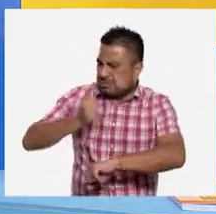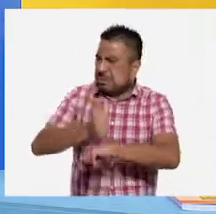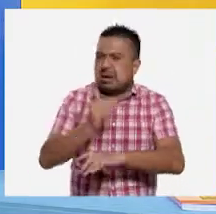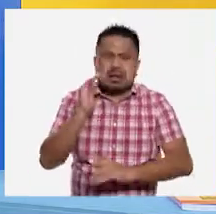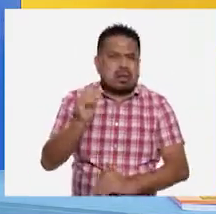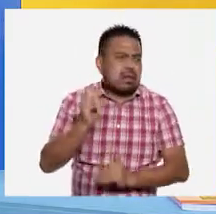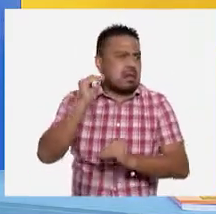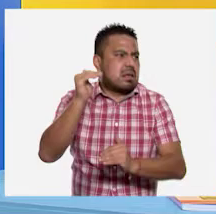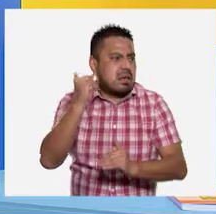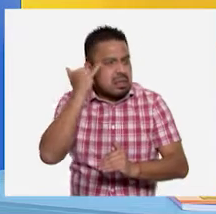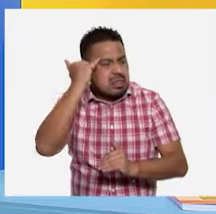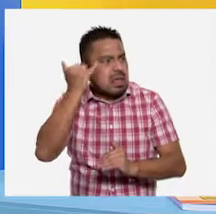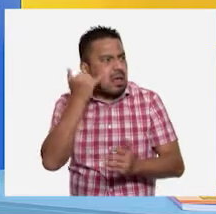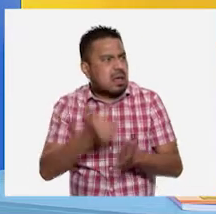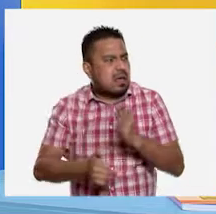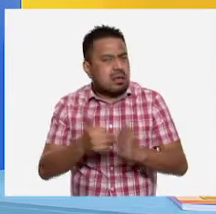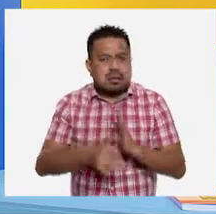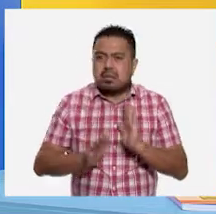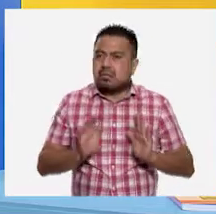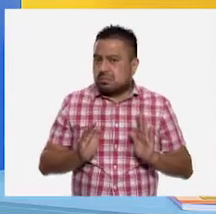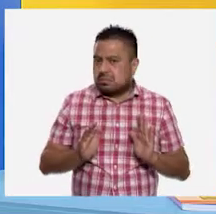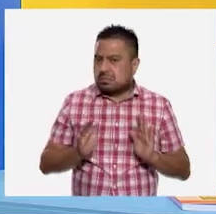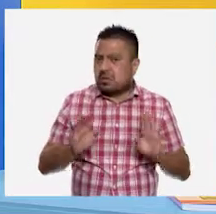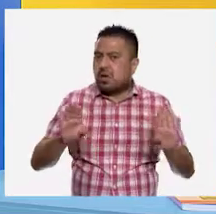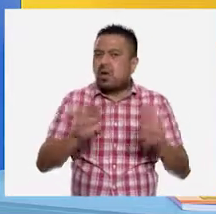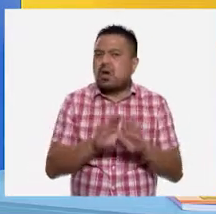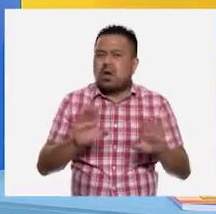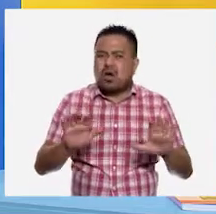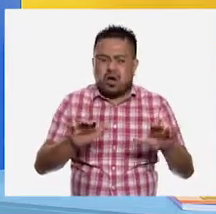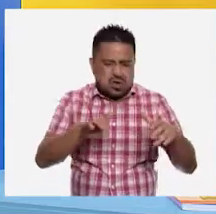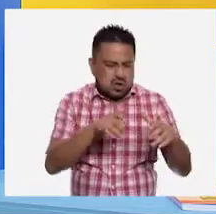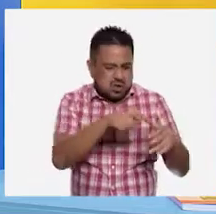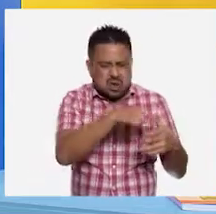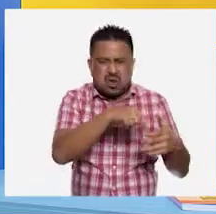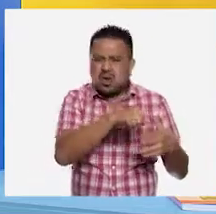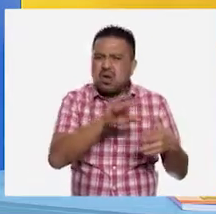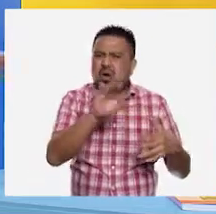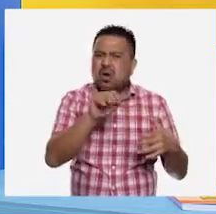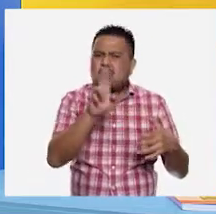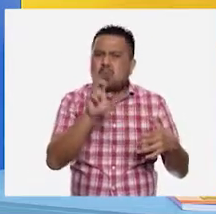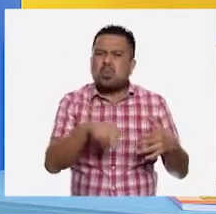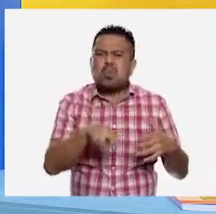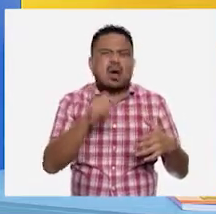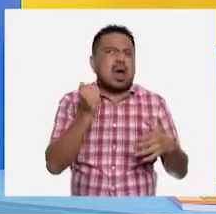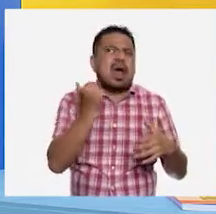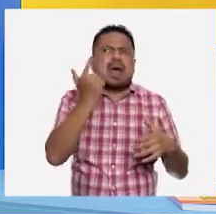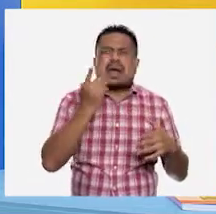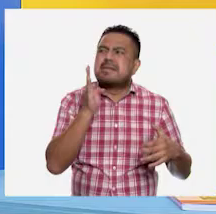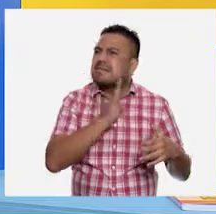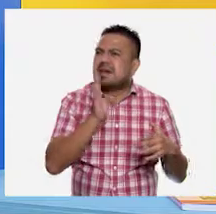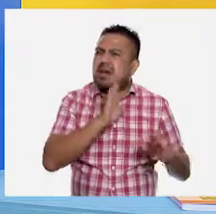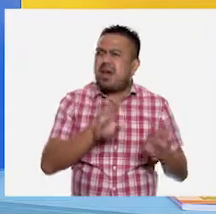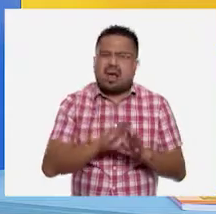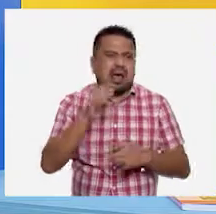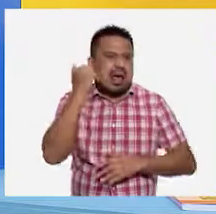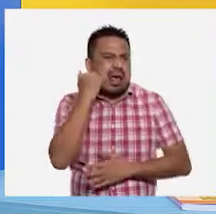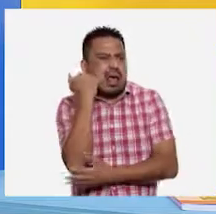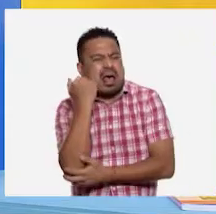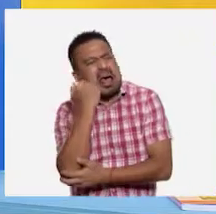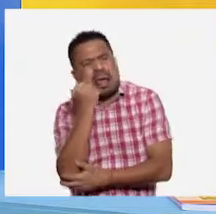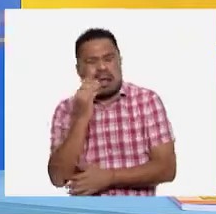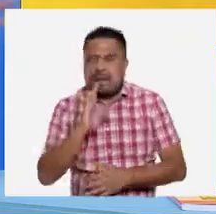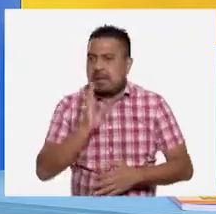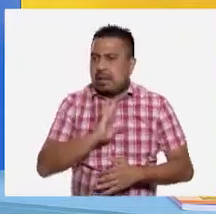la expresión de las ideas. Es decir, el comunismo fue considerado como algo malo, como una influencia nociva